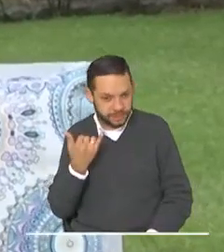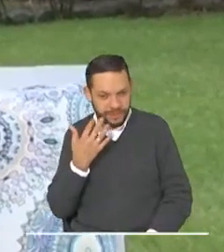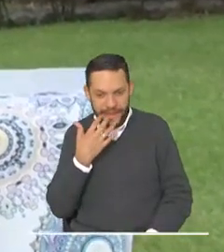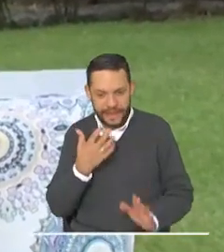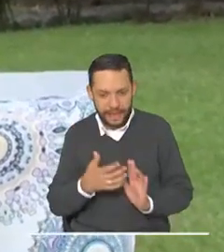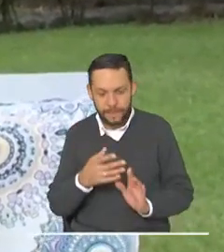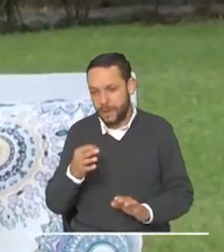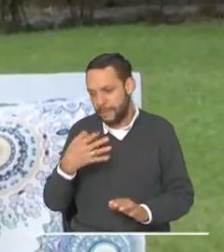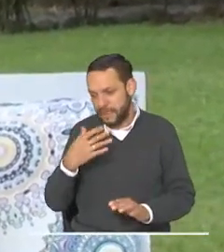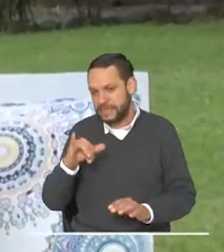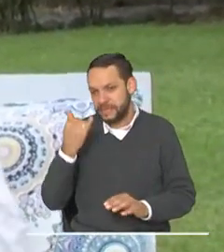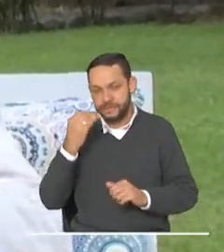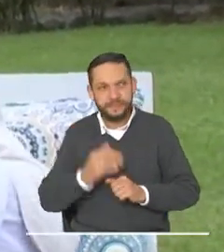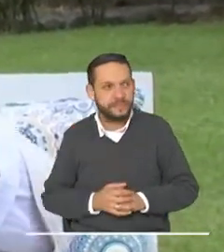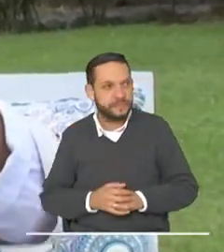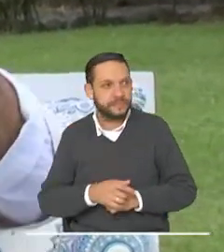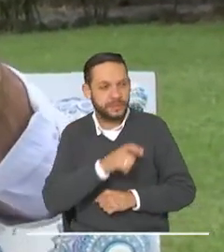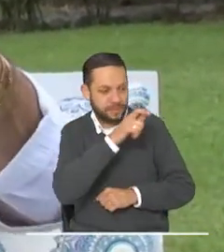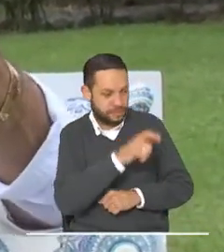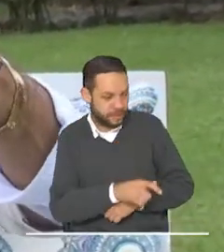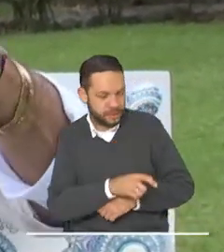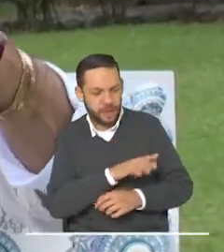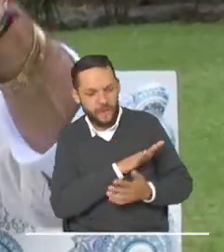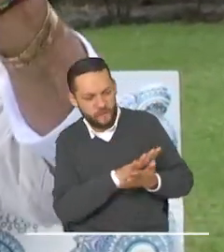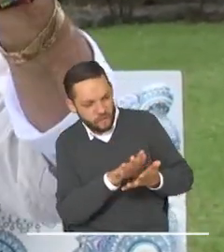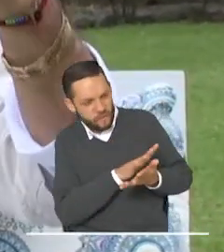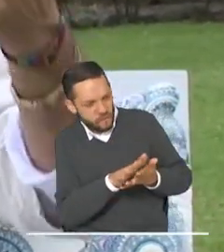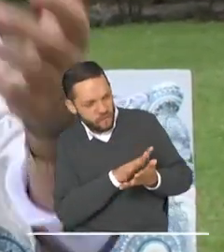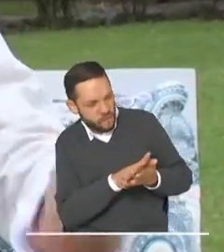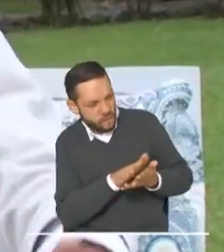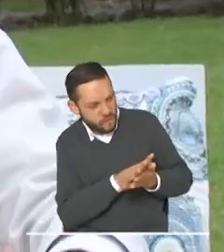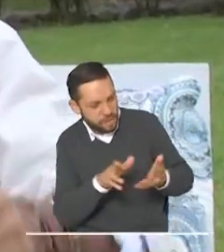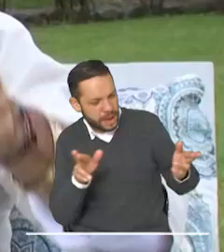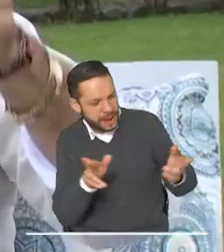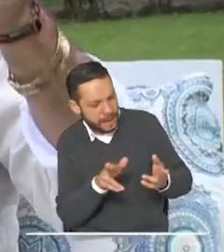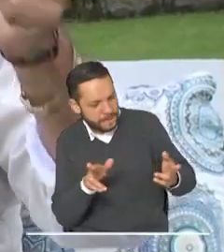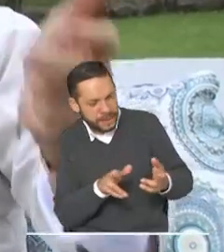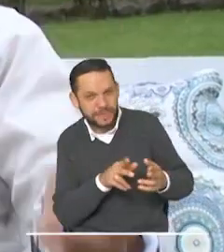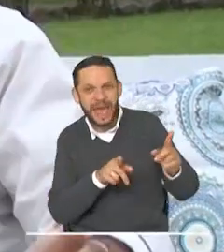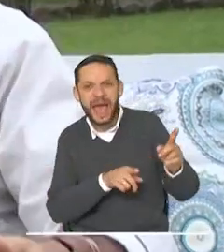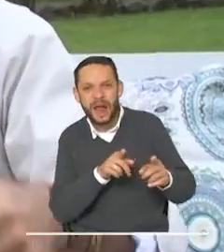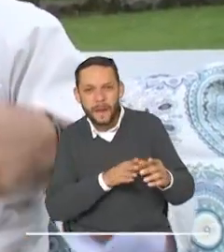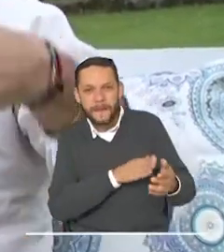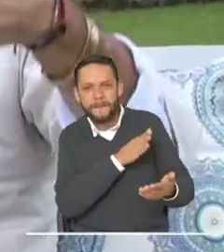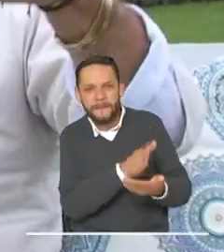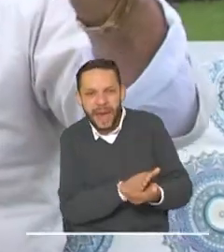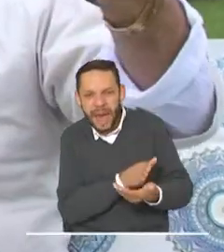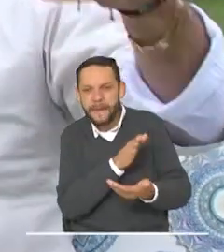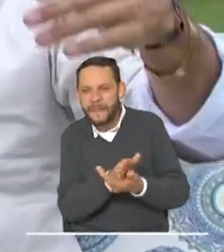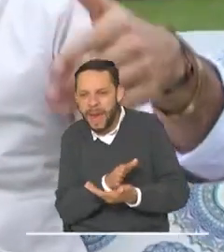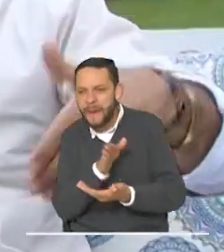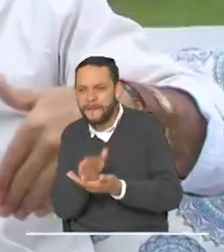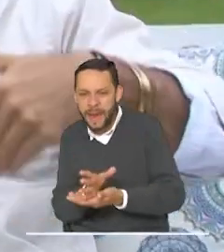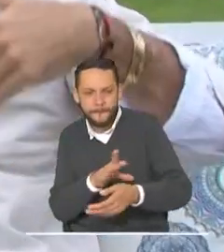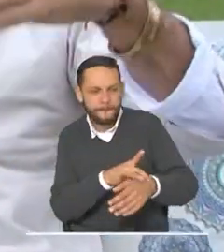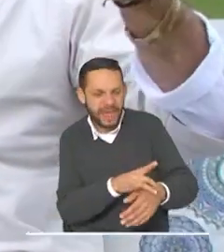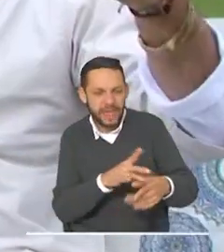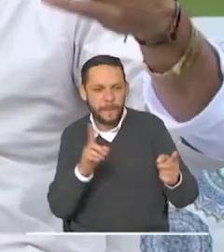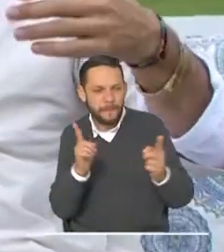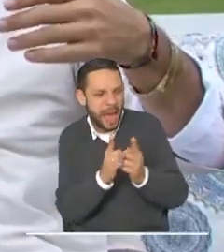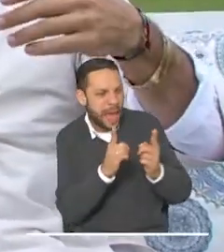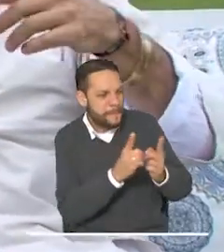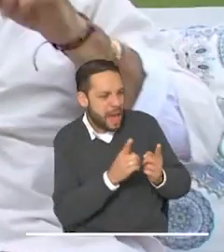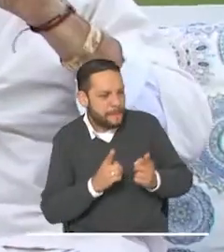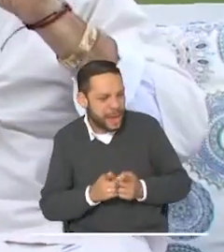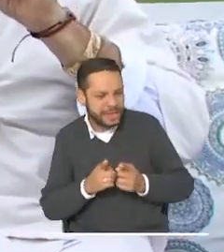están la sala con el doctor John Jairo porque él le hace un resumen como de esas personas que han pasado de consultorio en consultorio medicamento medicamento dificultades en el